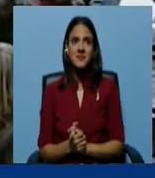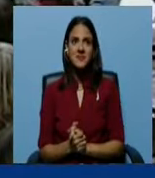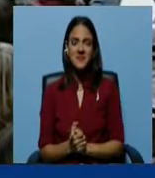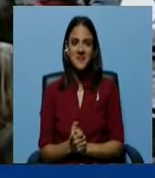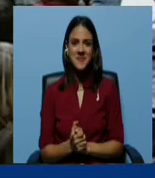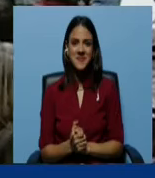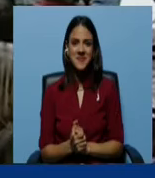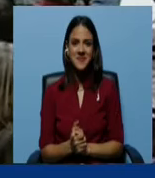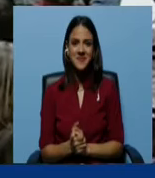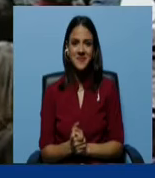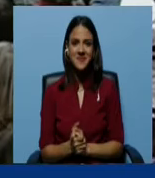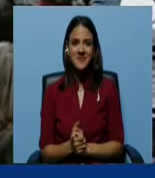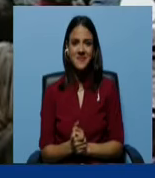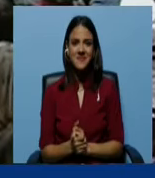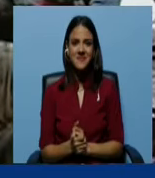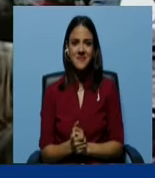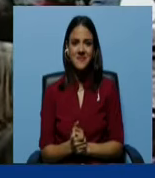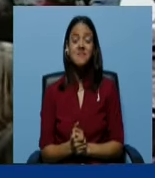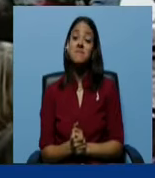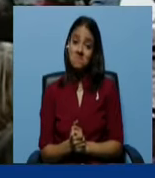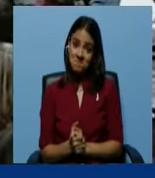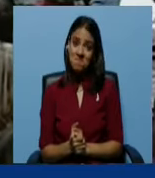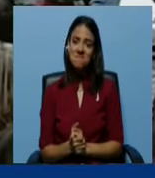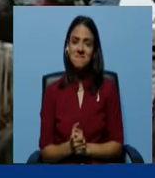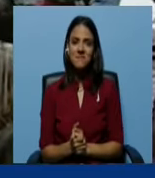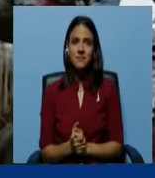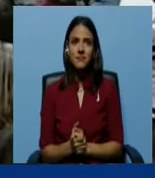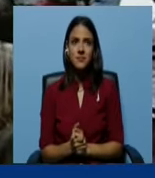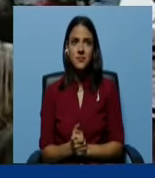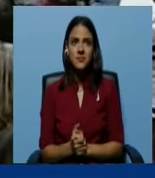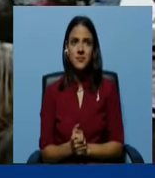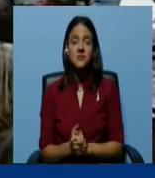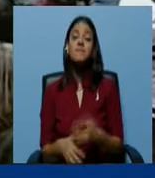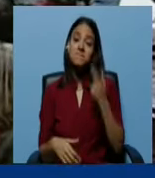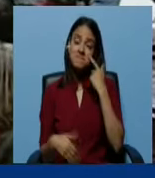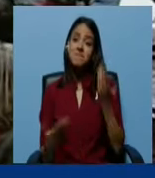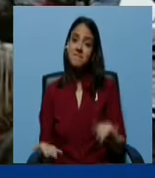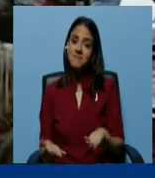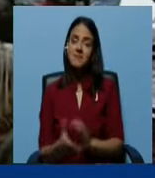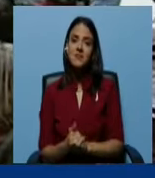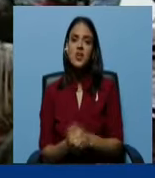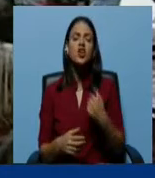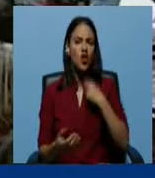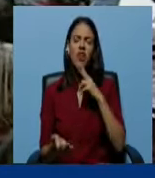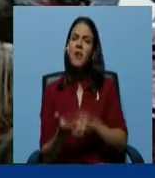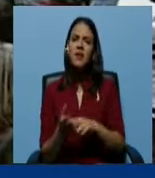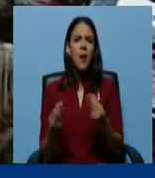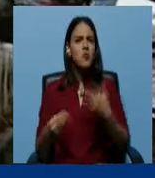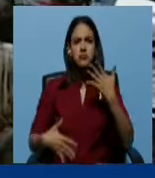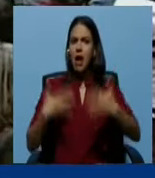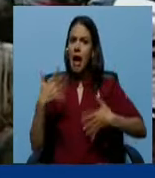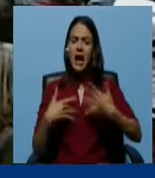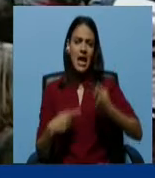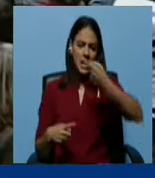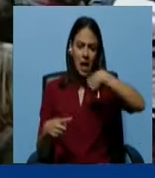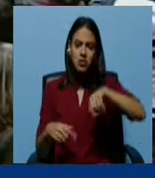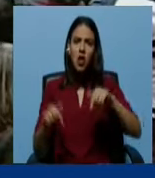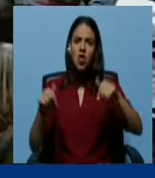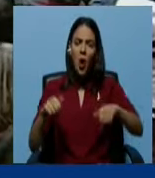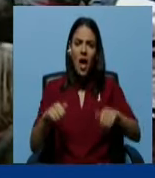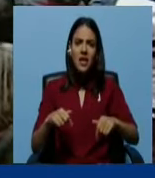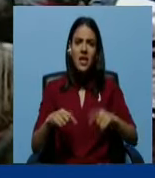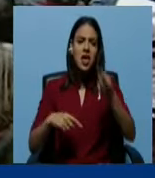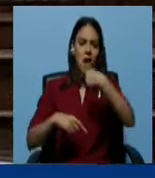allá. Así es. Así que me da mucha alegría que estemos acá en el